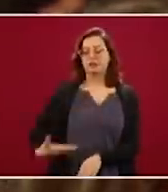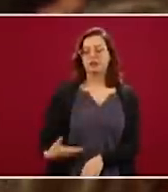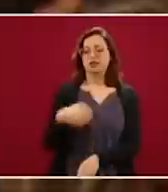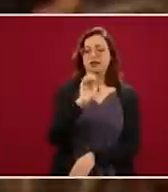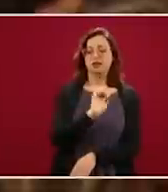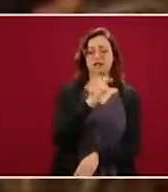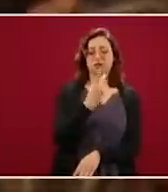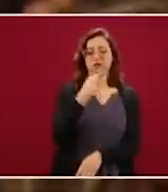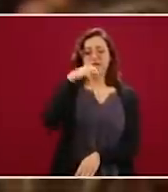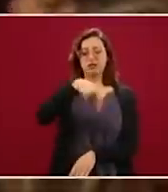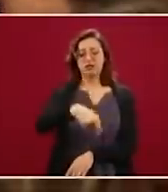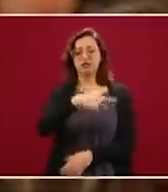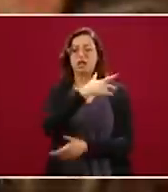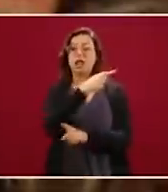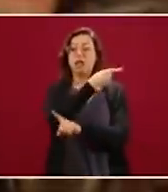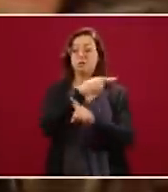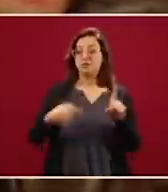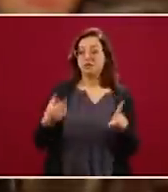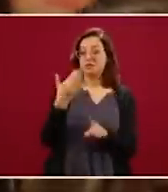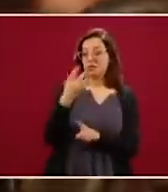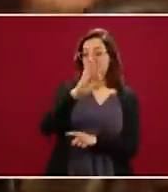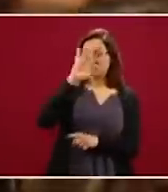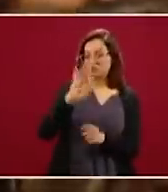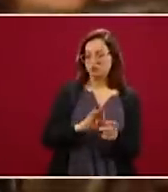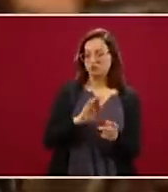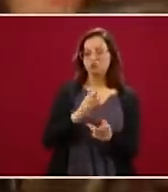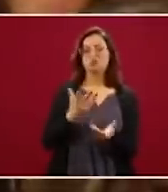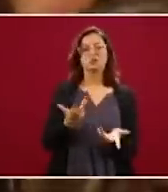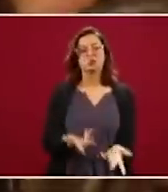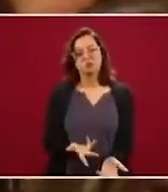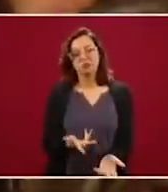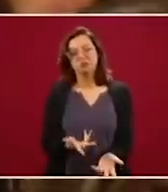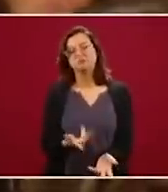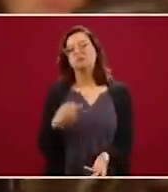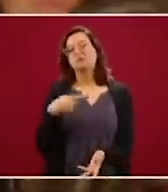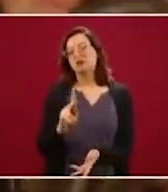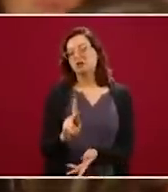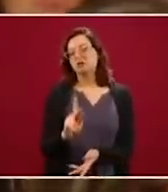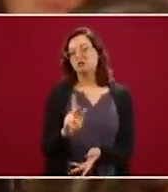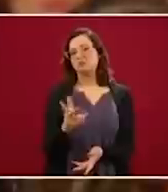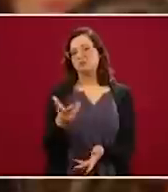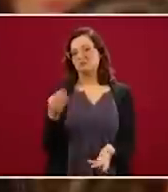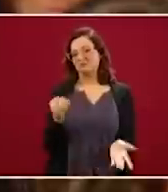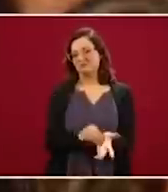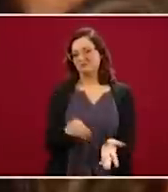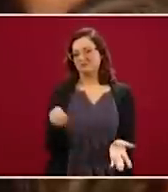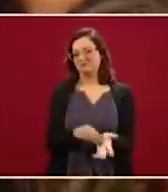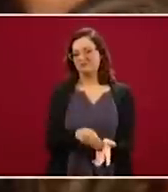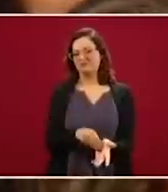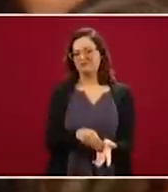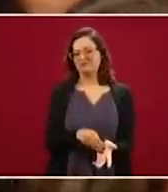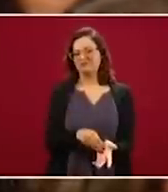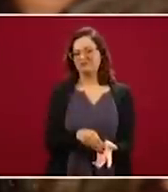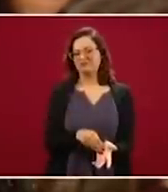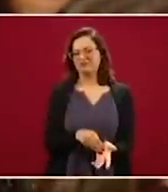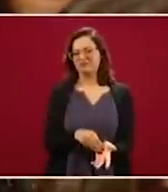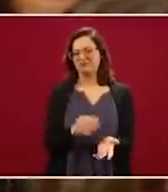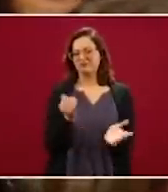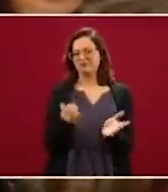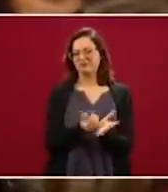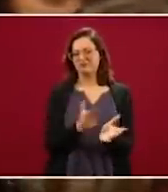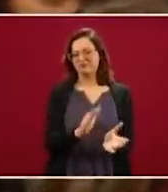cifra elevada por la corrupción que pues todavía hay en esta recaudación.